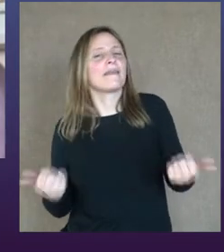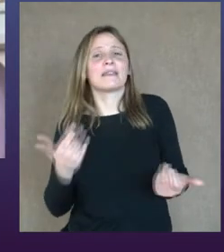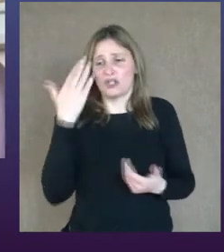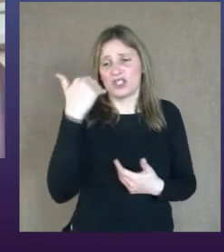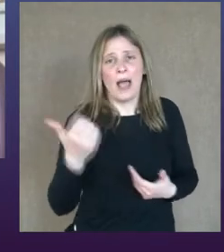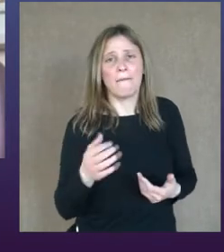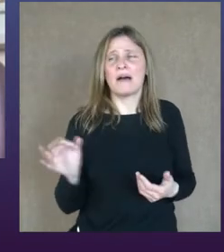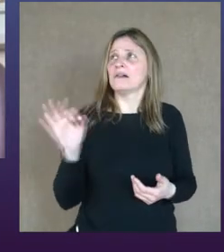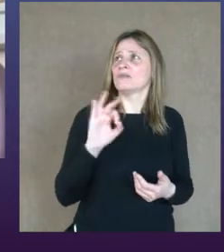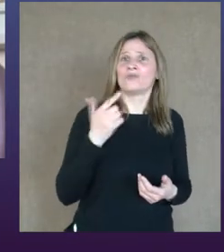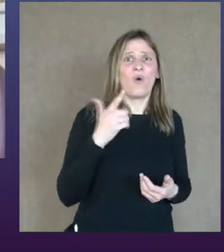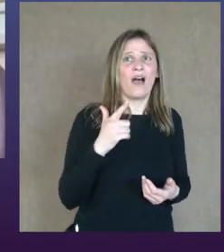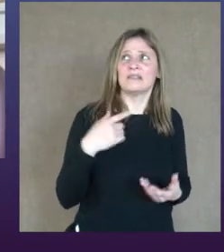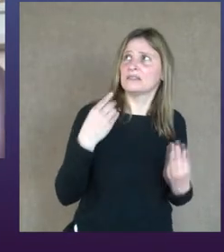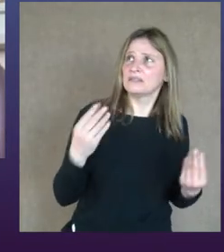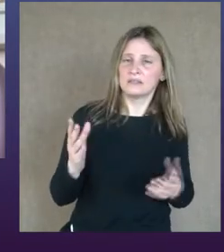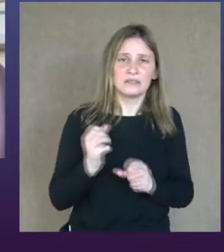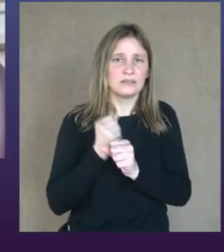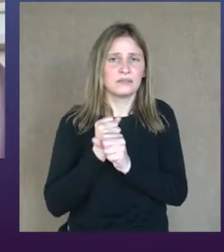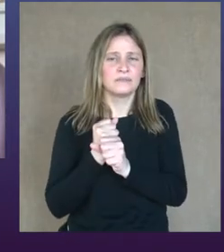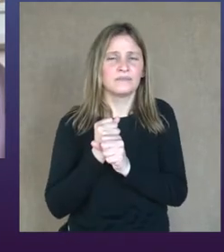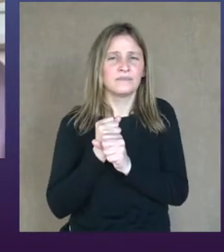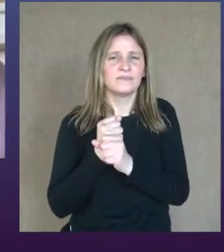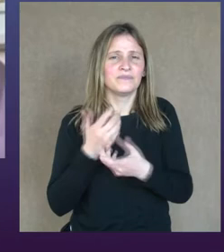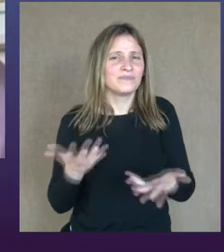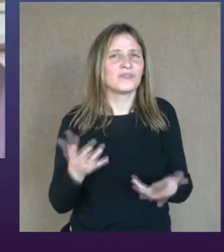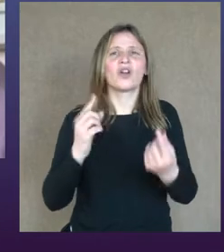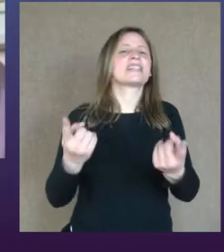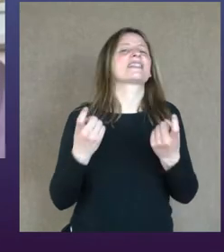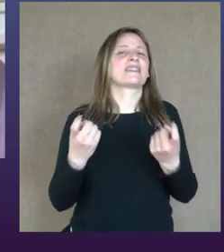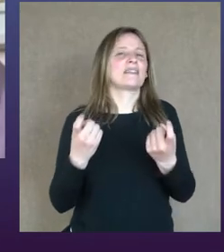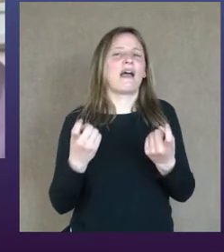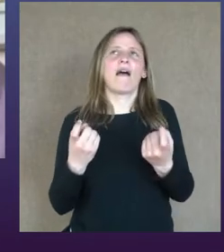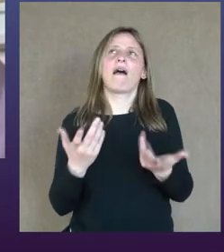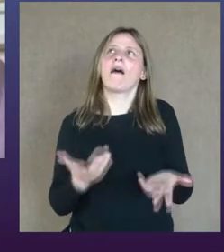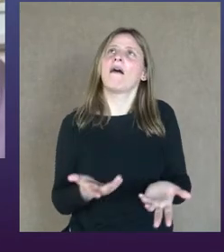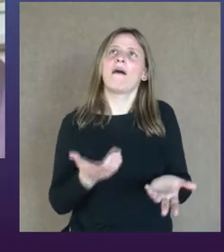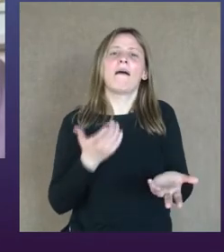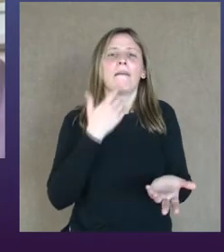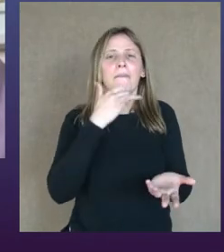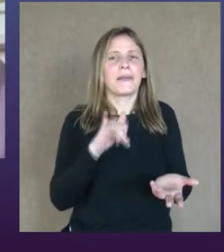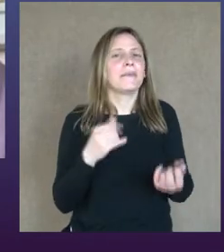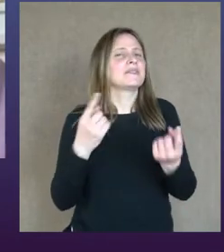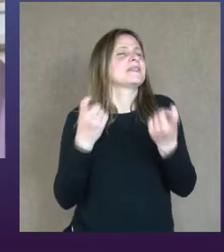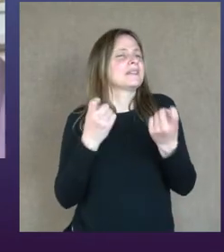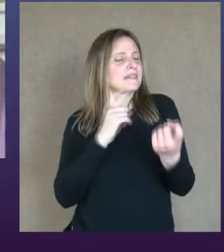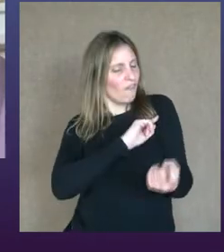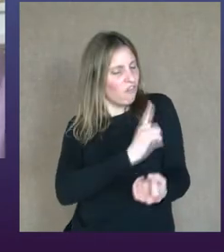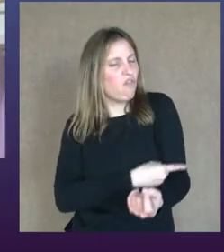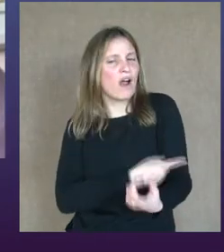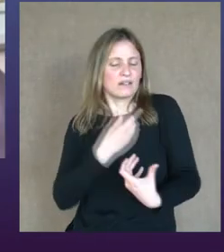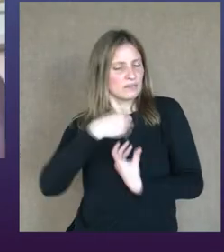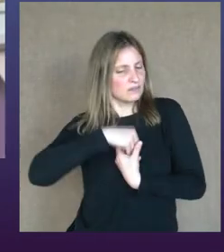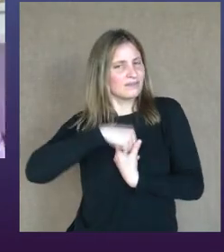llaman o que no tenés oportunidades de trabajar, como se necesita tener mucha fuerza, como algo